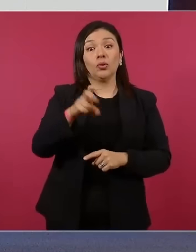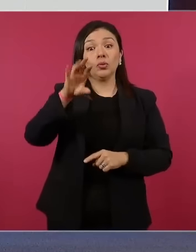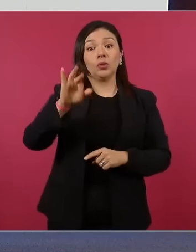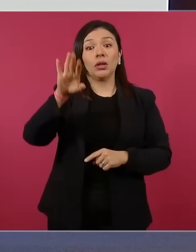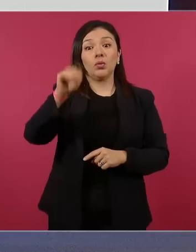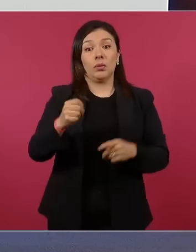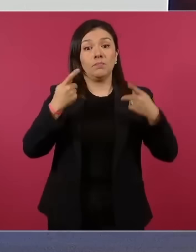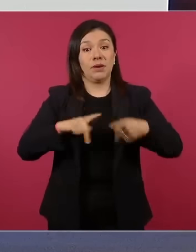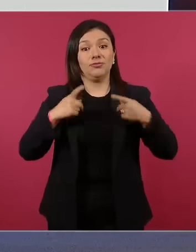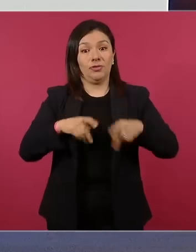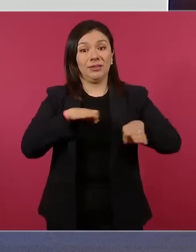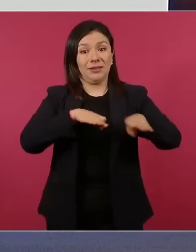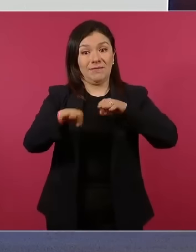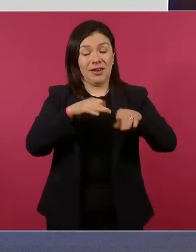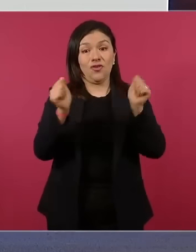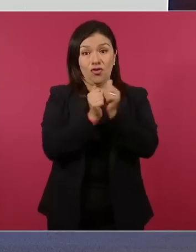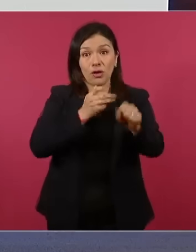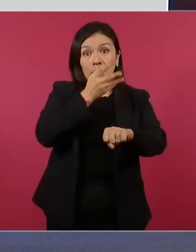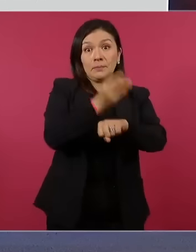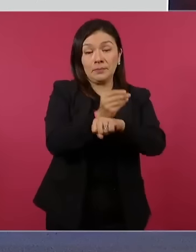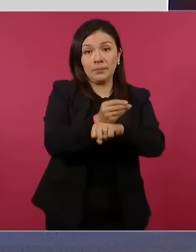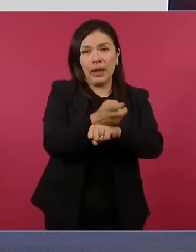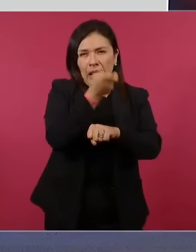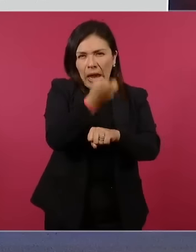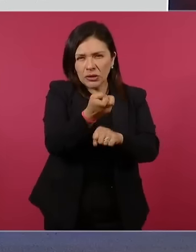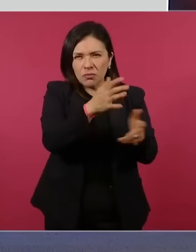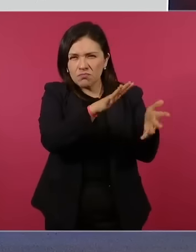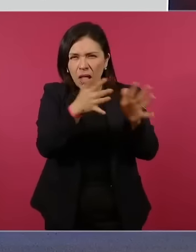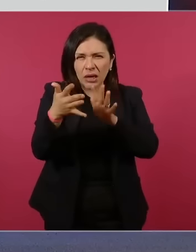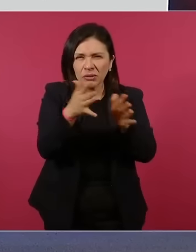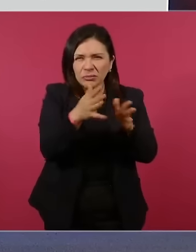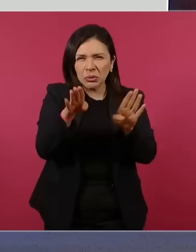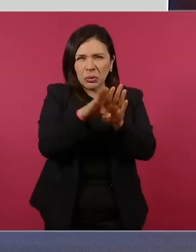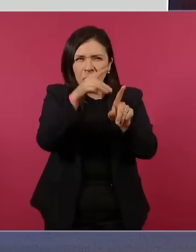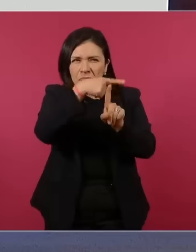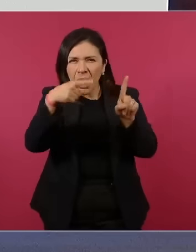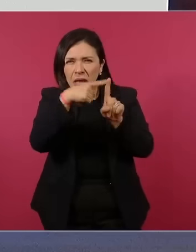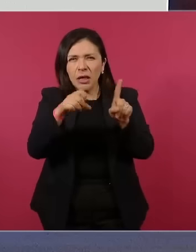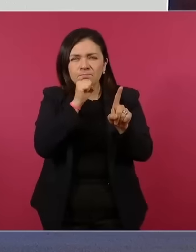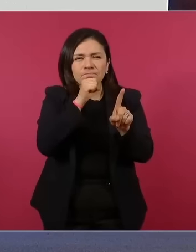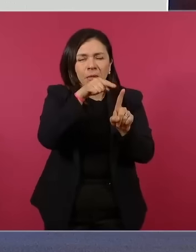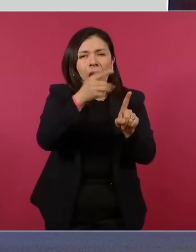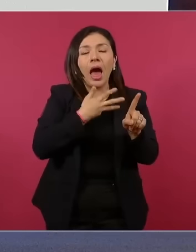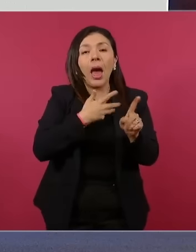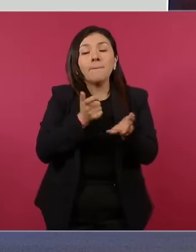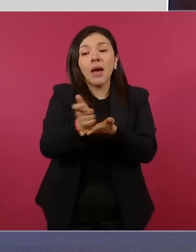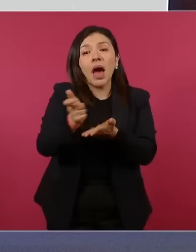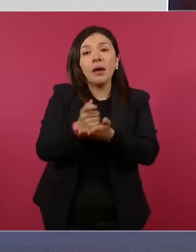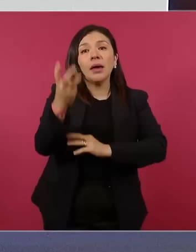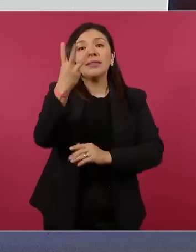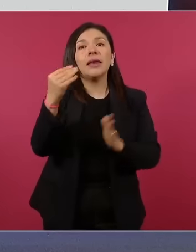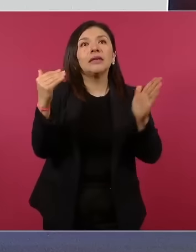249 complementos, el promedio que se está pagando es de